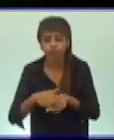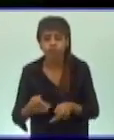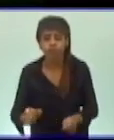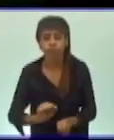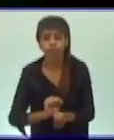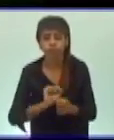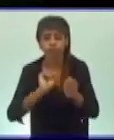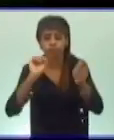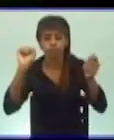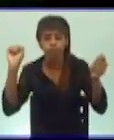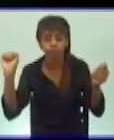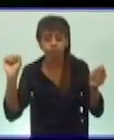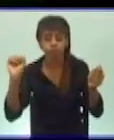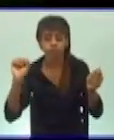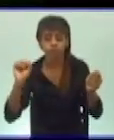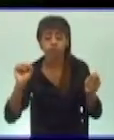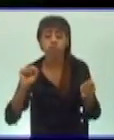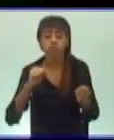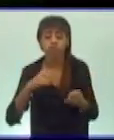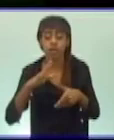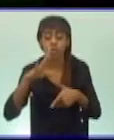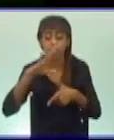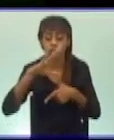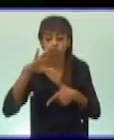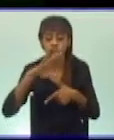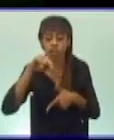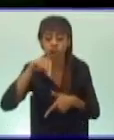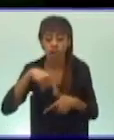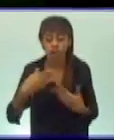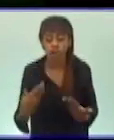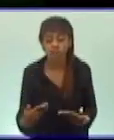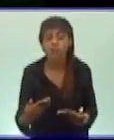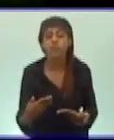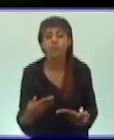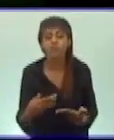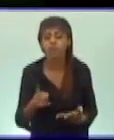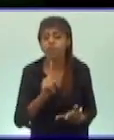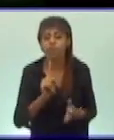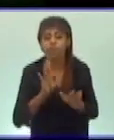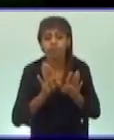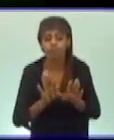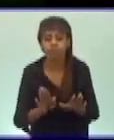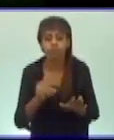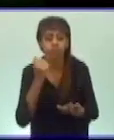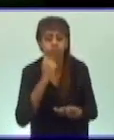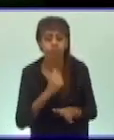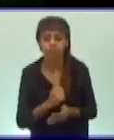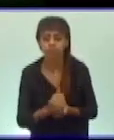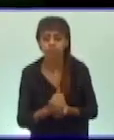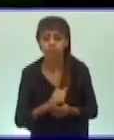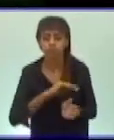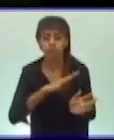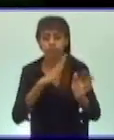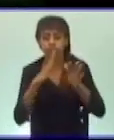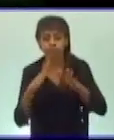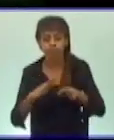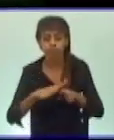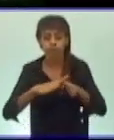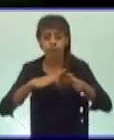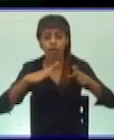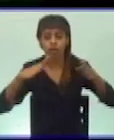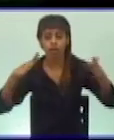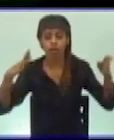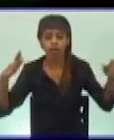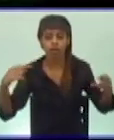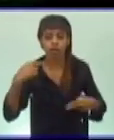las tierras de Latinoamérica, esa ola ya no parará más. Esa ola irá creciendo cada día